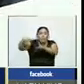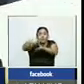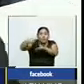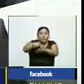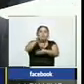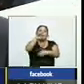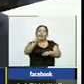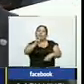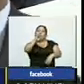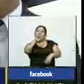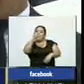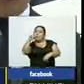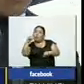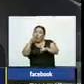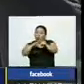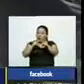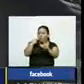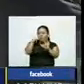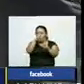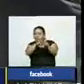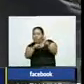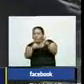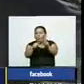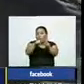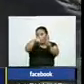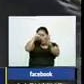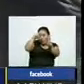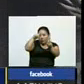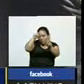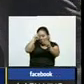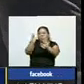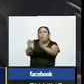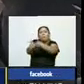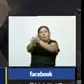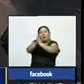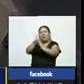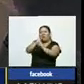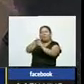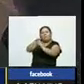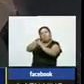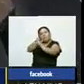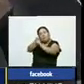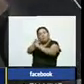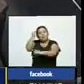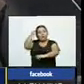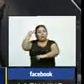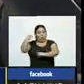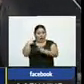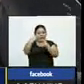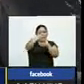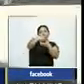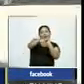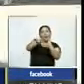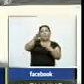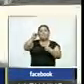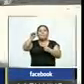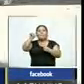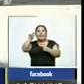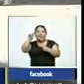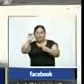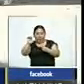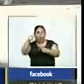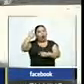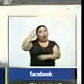de acuerdo a su desempeño en la institución policial. La petición fue acompañada por la diputada Maite Iraeta de Arena y Raúl Beltrán